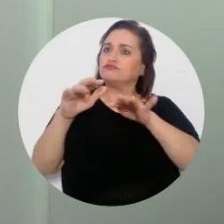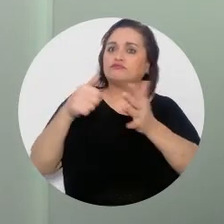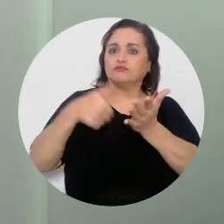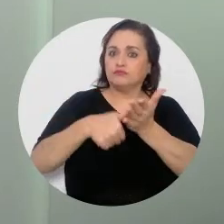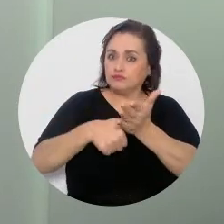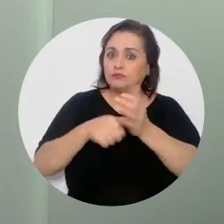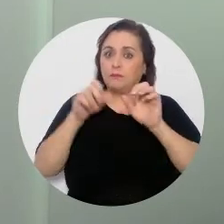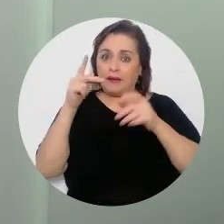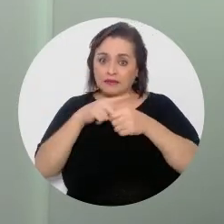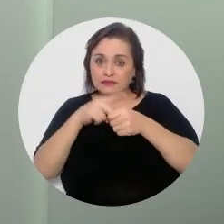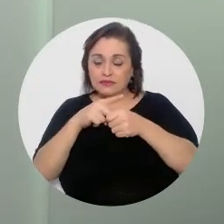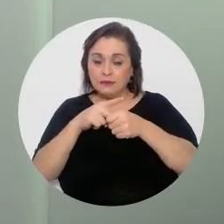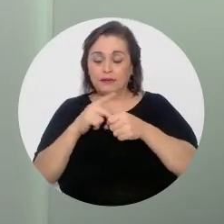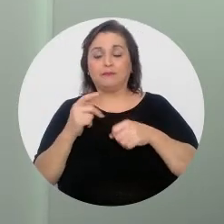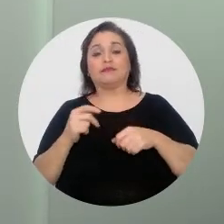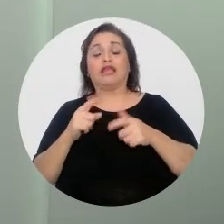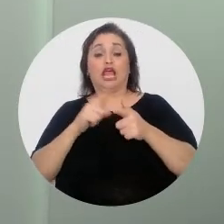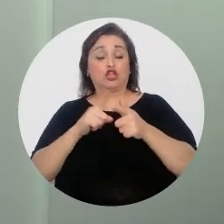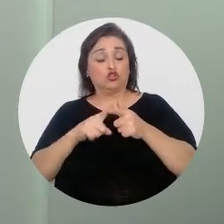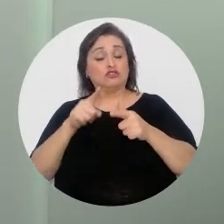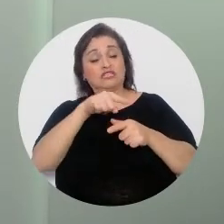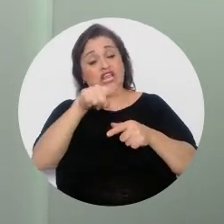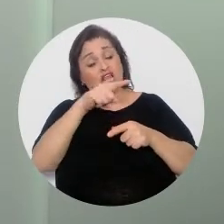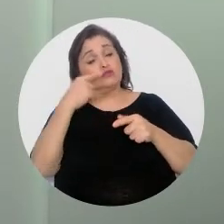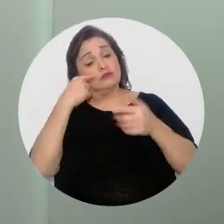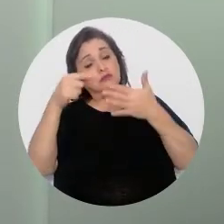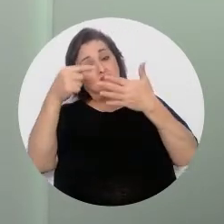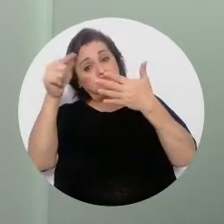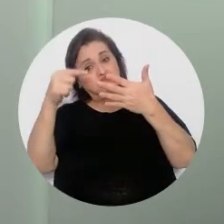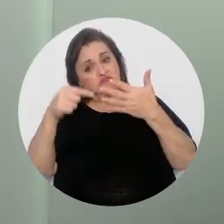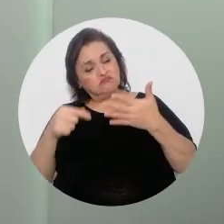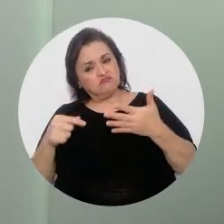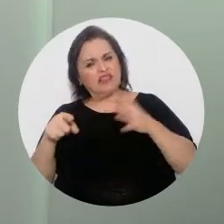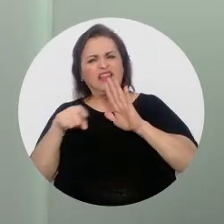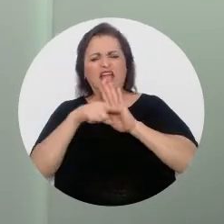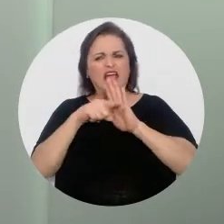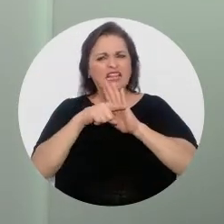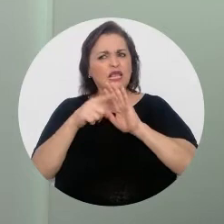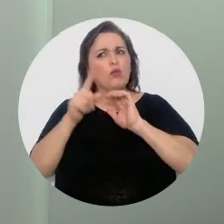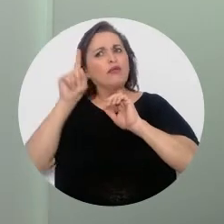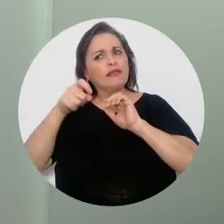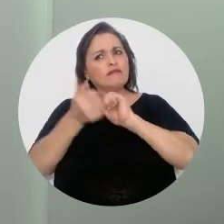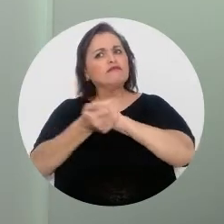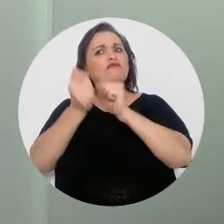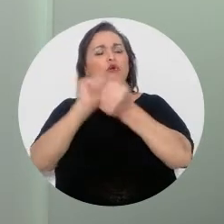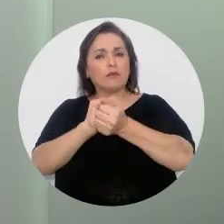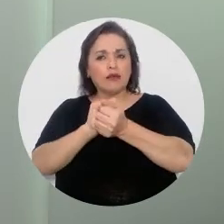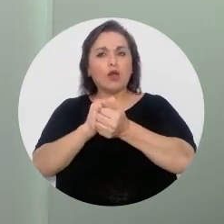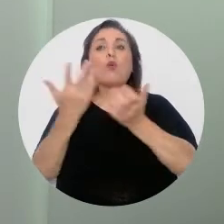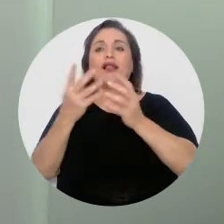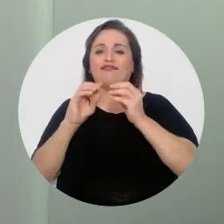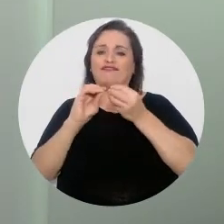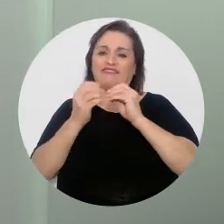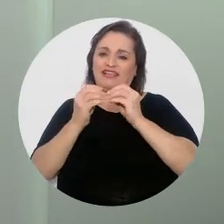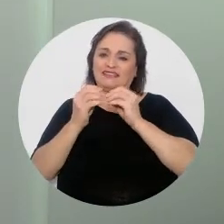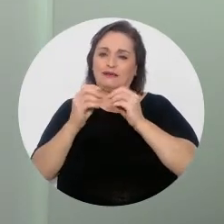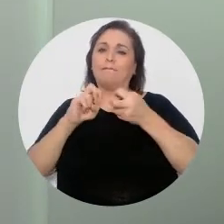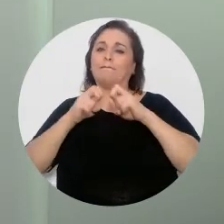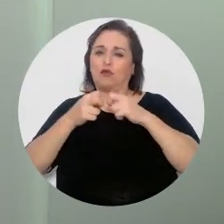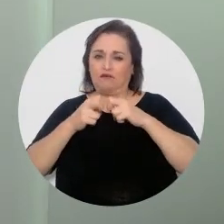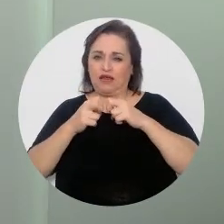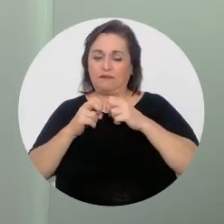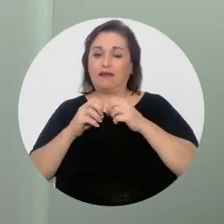pudieran participar. Dentro de los aspectos negativos que se estimaron había reformar, estaban, por ejemplo, la